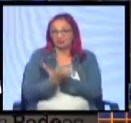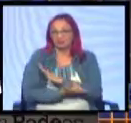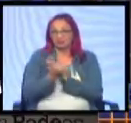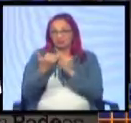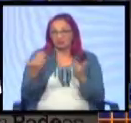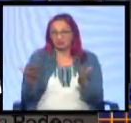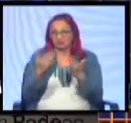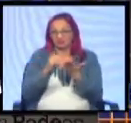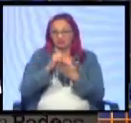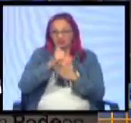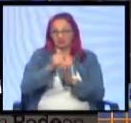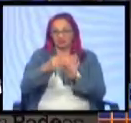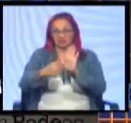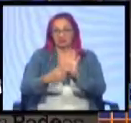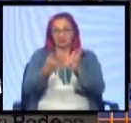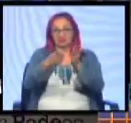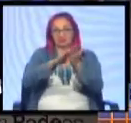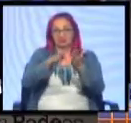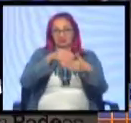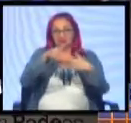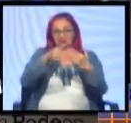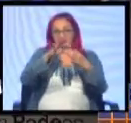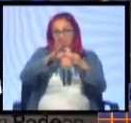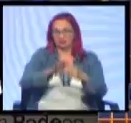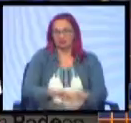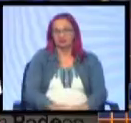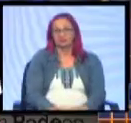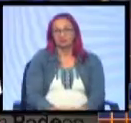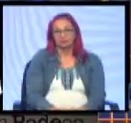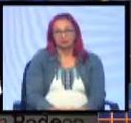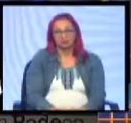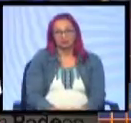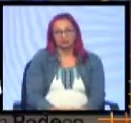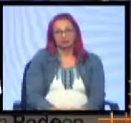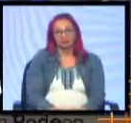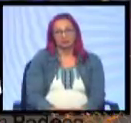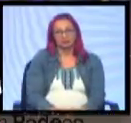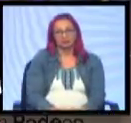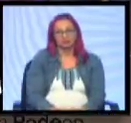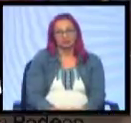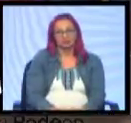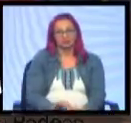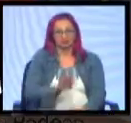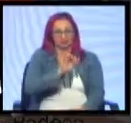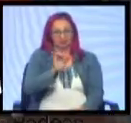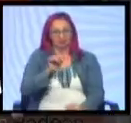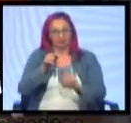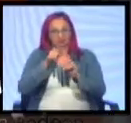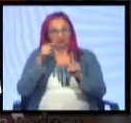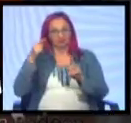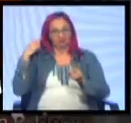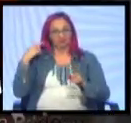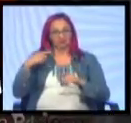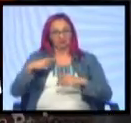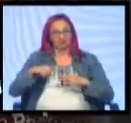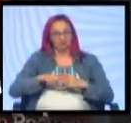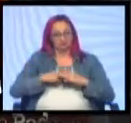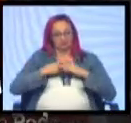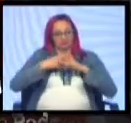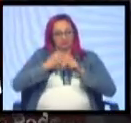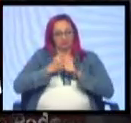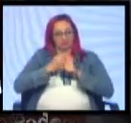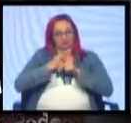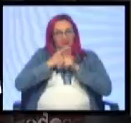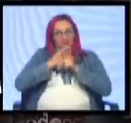está presentando se cierran todos esos portillos. Como le explicaba, desde que se crea la Junta